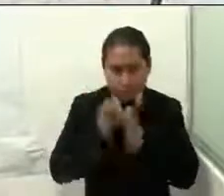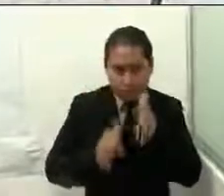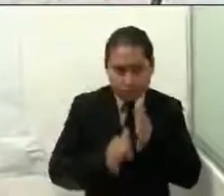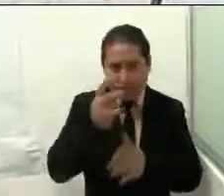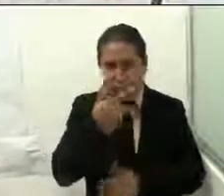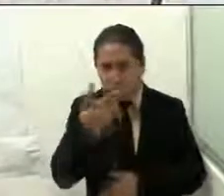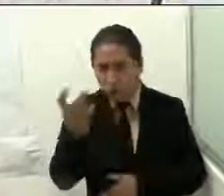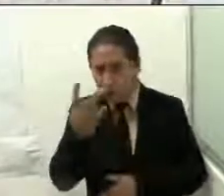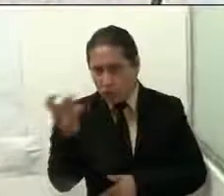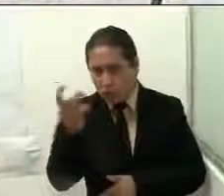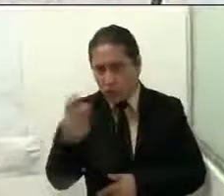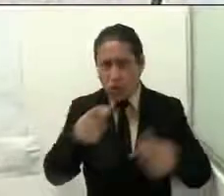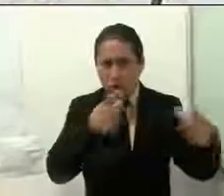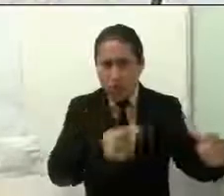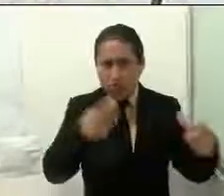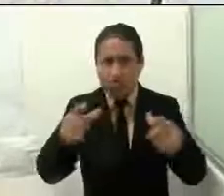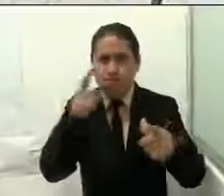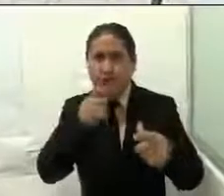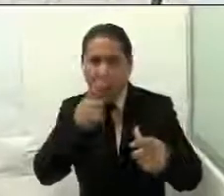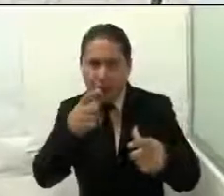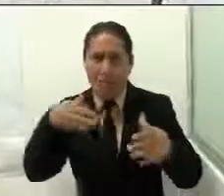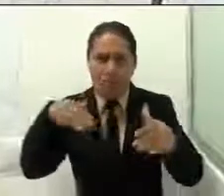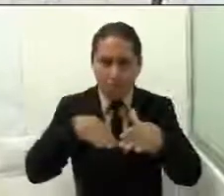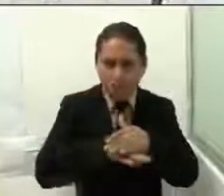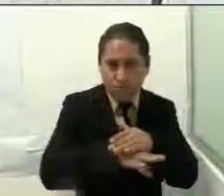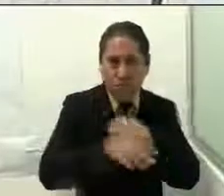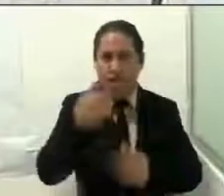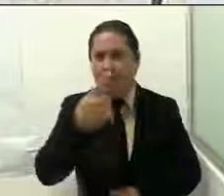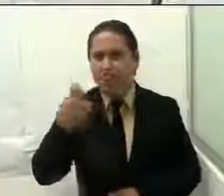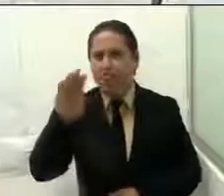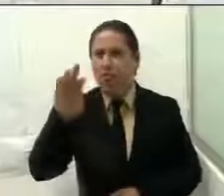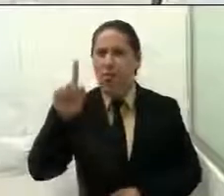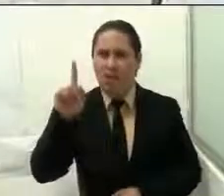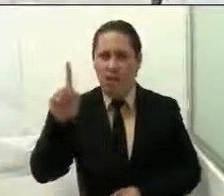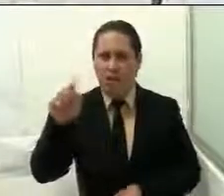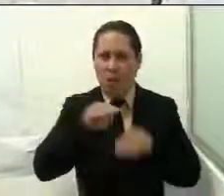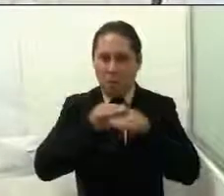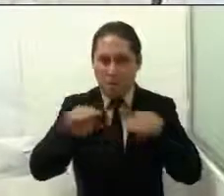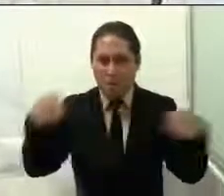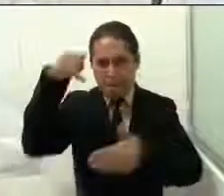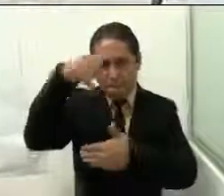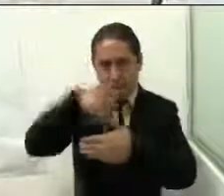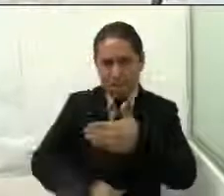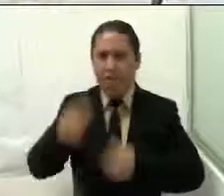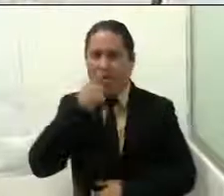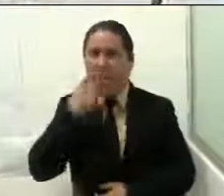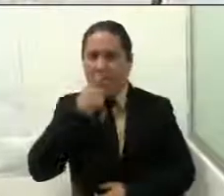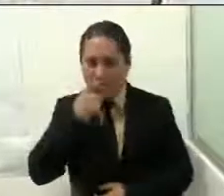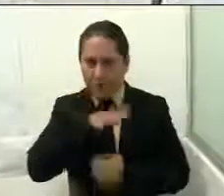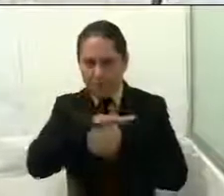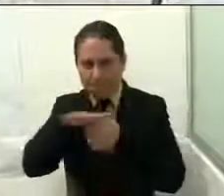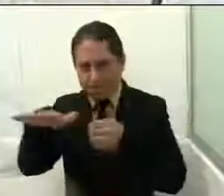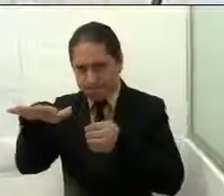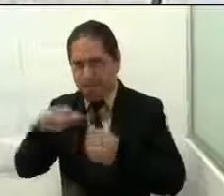200 gordos y huawei es que almacenan 191 mil metros cúbicos de agua y en los